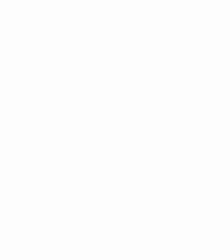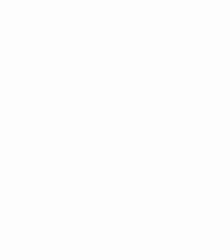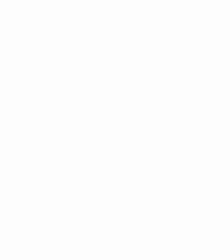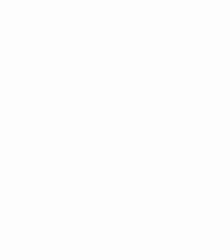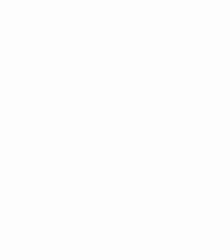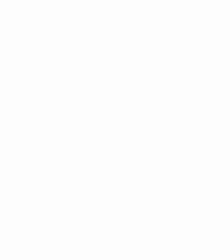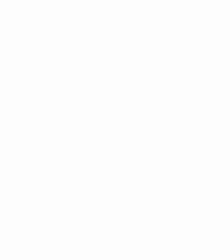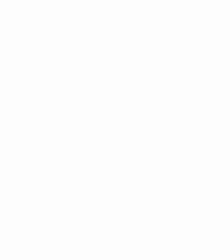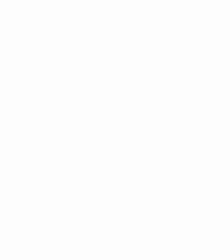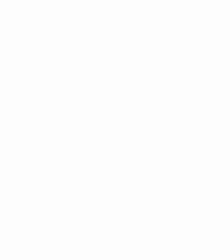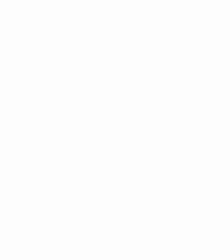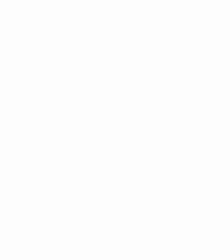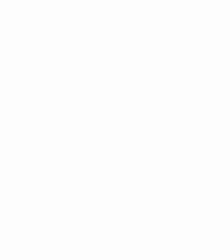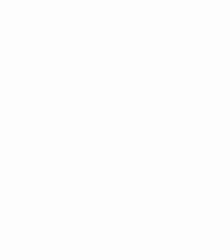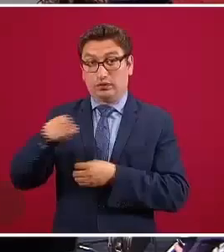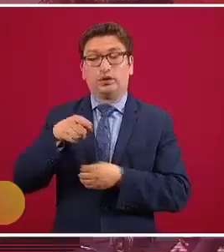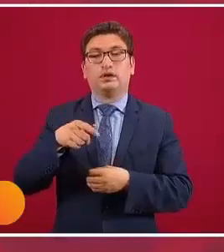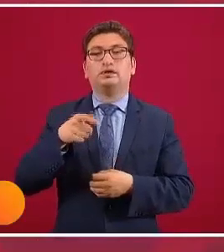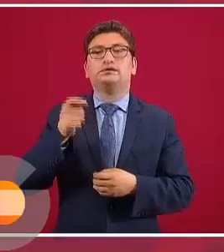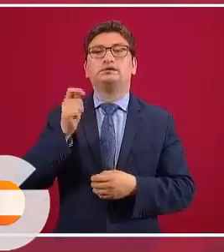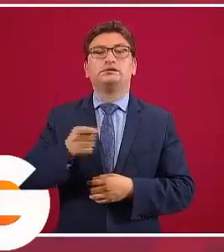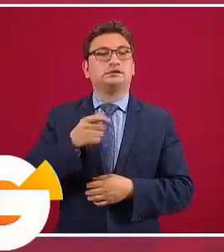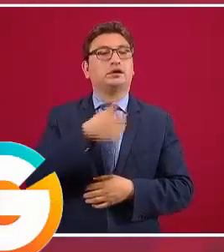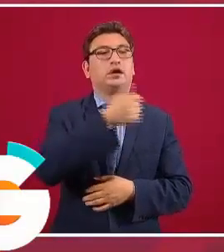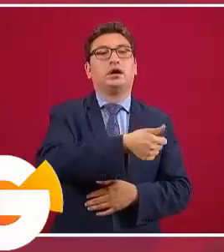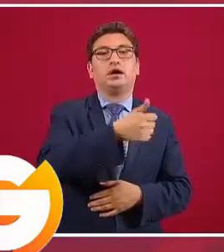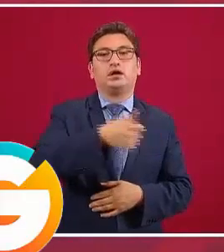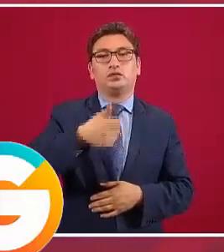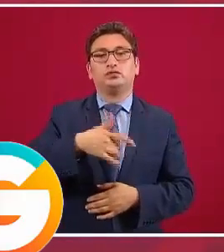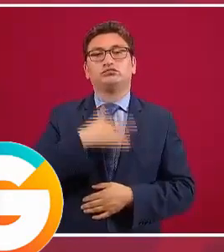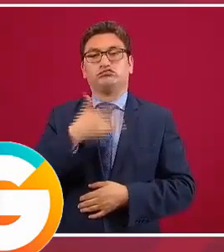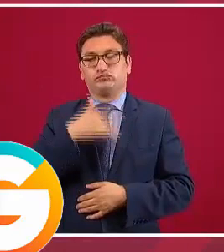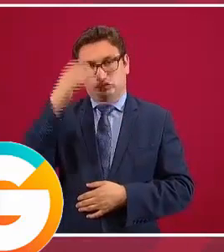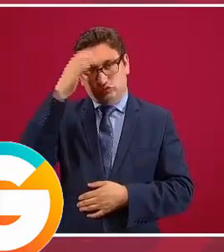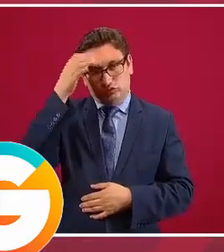El tribunal tiene que ser la conciencia de cada quien.